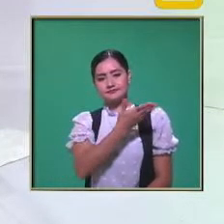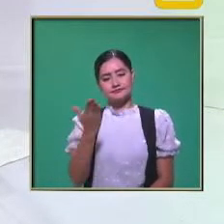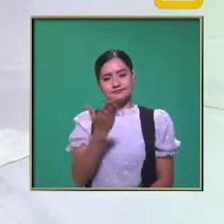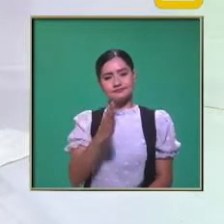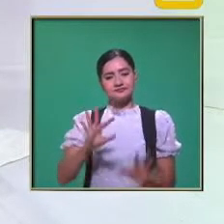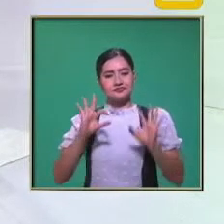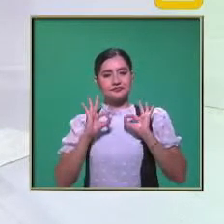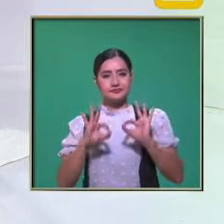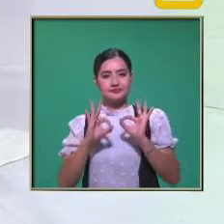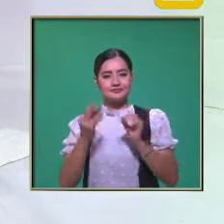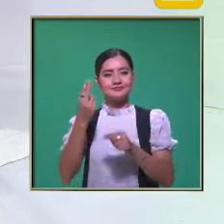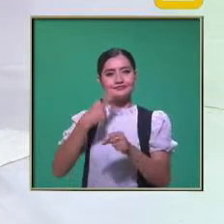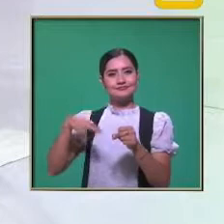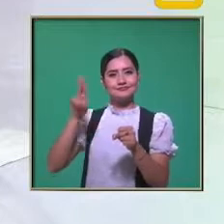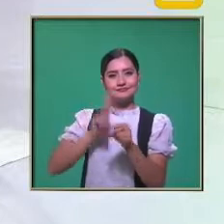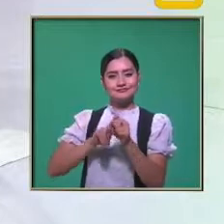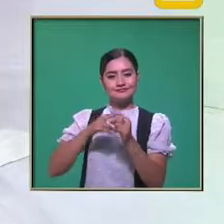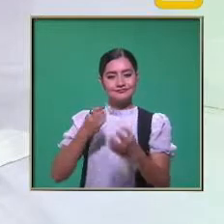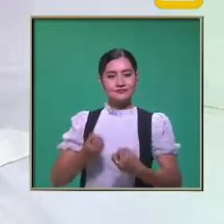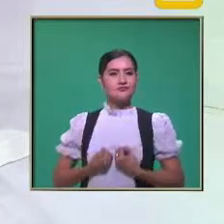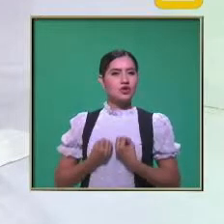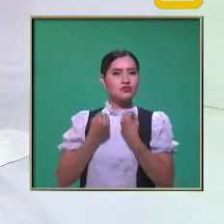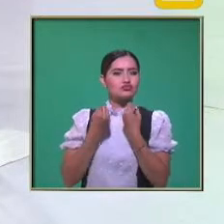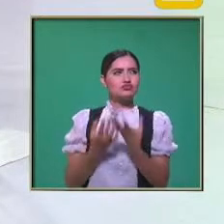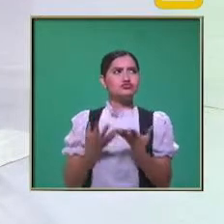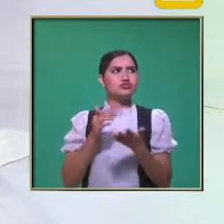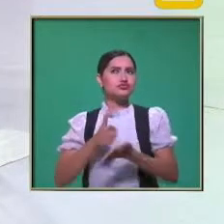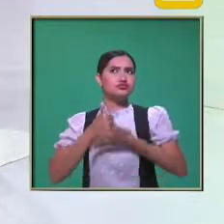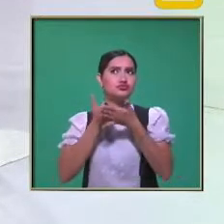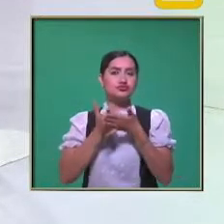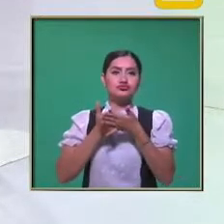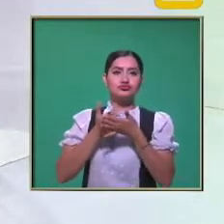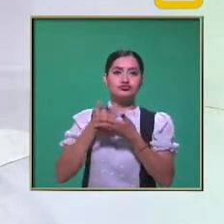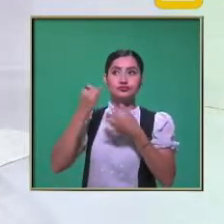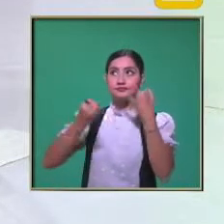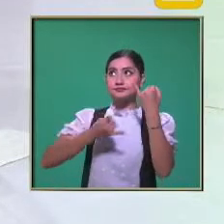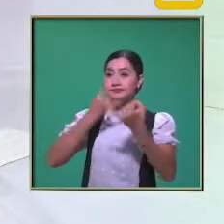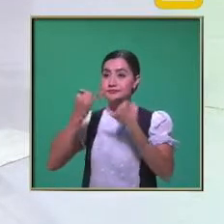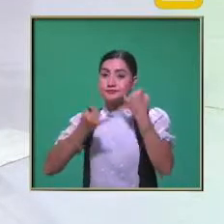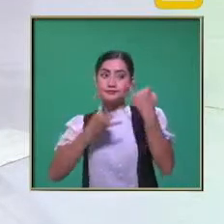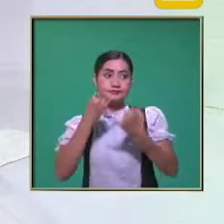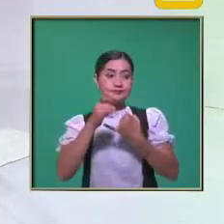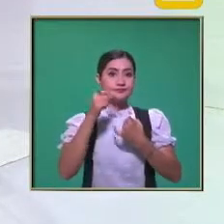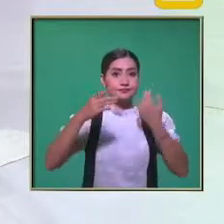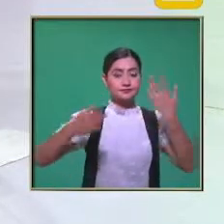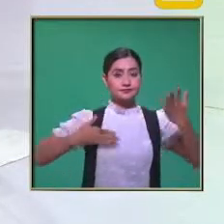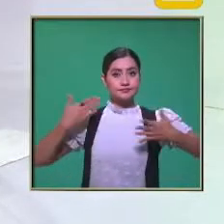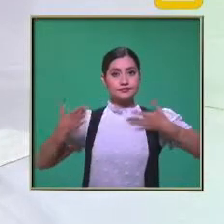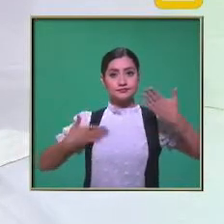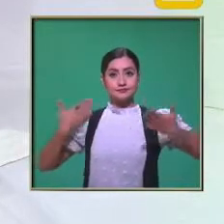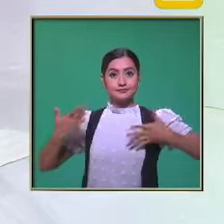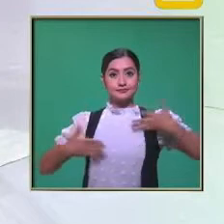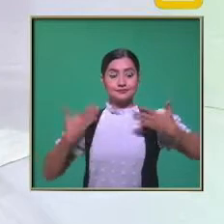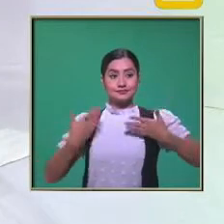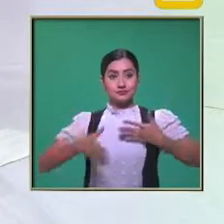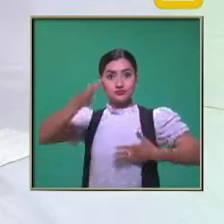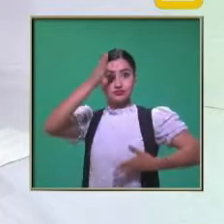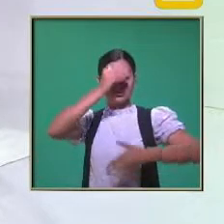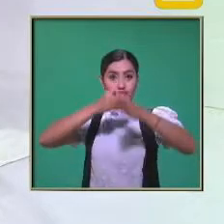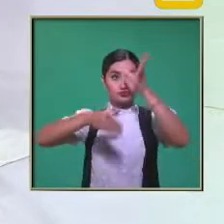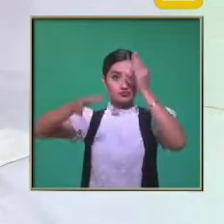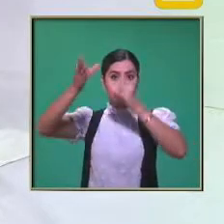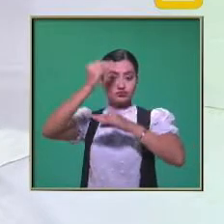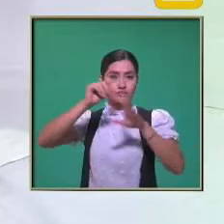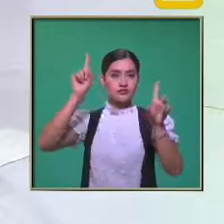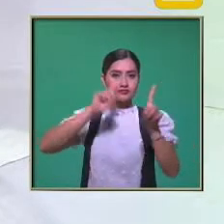de que la naturaleza ofrece un mundo de posibilidades para jugar y para divertirnos, para aprender, en fin, de